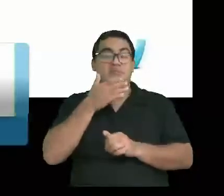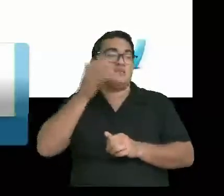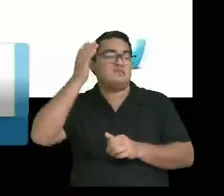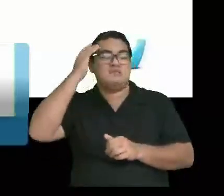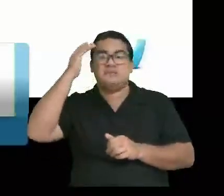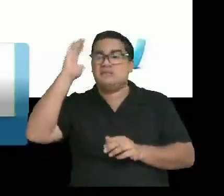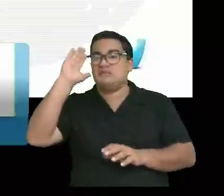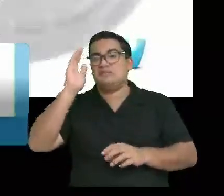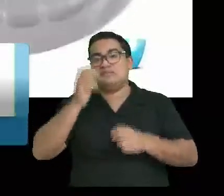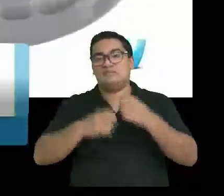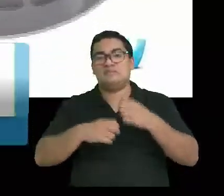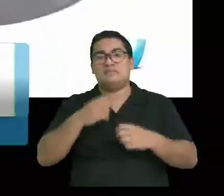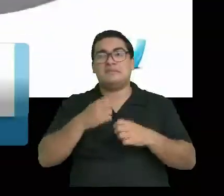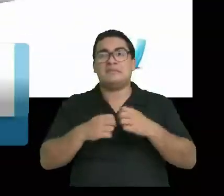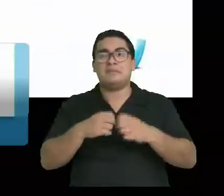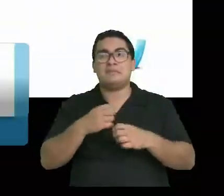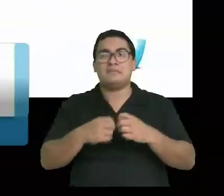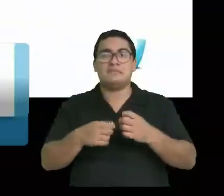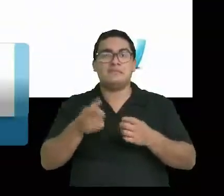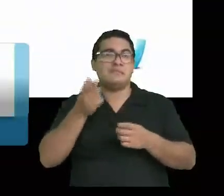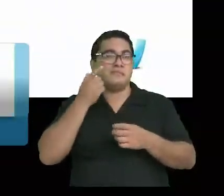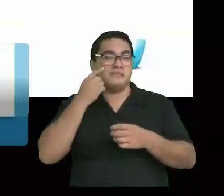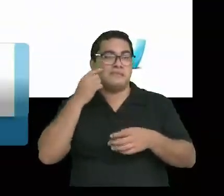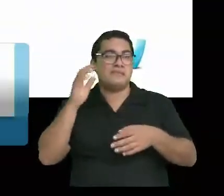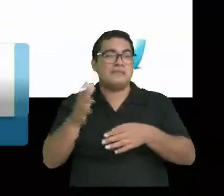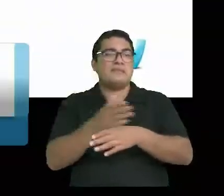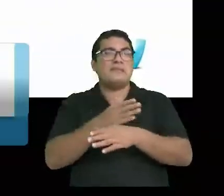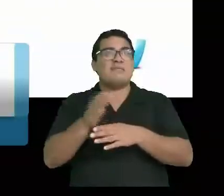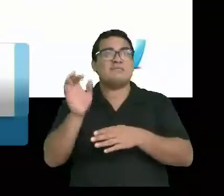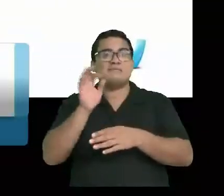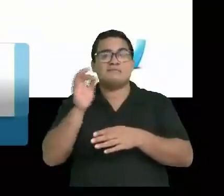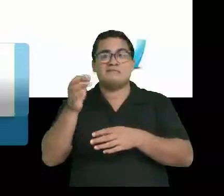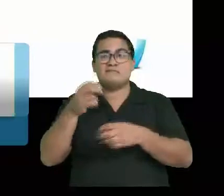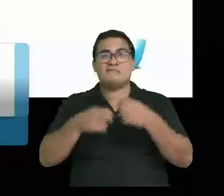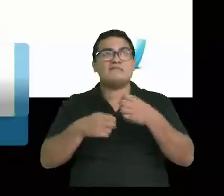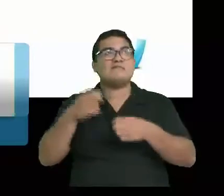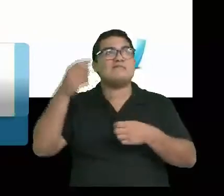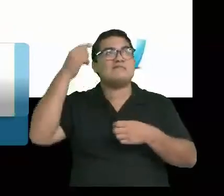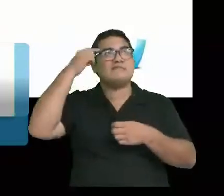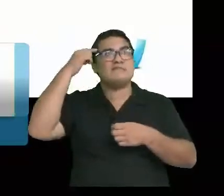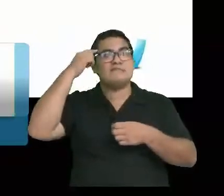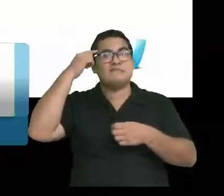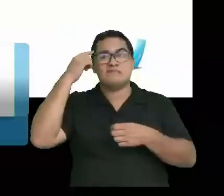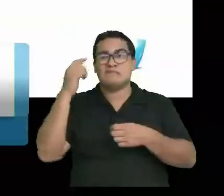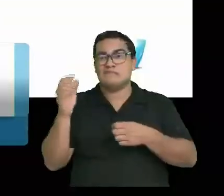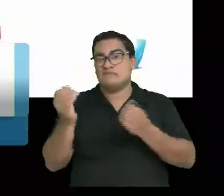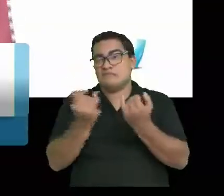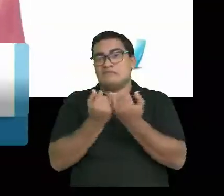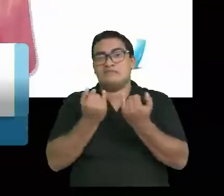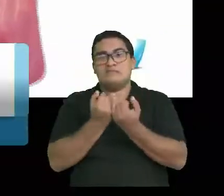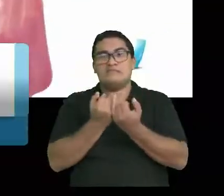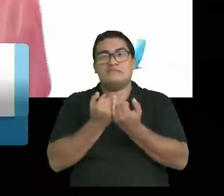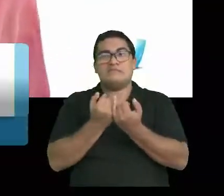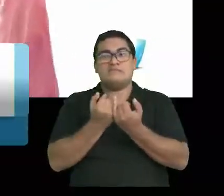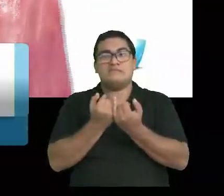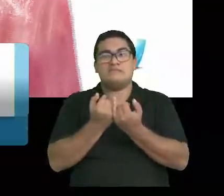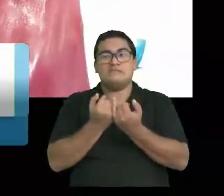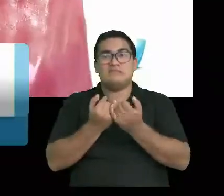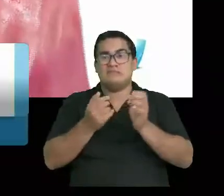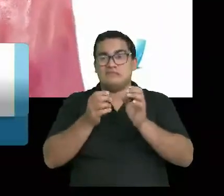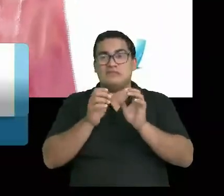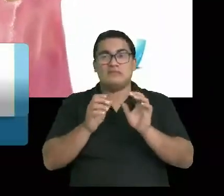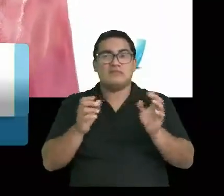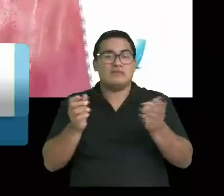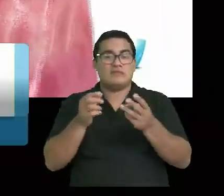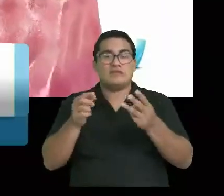del problema, ya se empiezan a ver ciertas manifestaciones dentales, incluso a nivel musculoesquelético, ¿verdad?